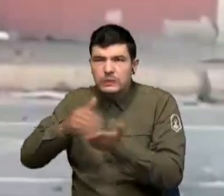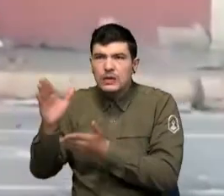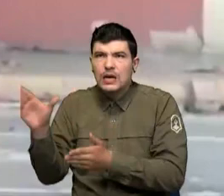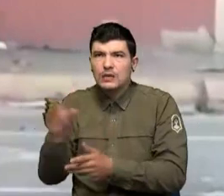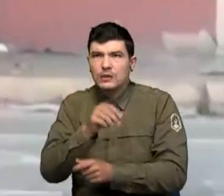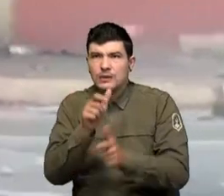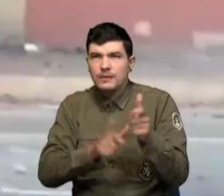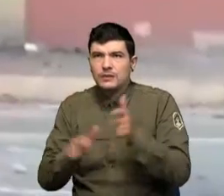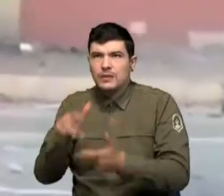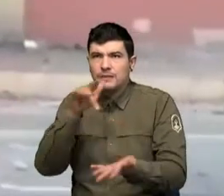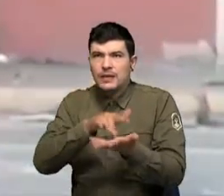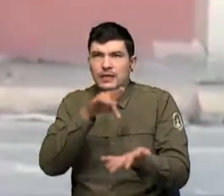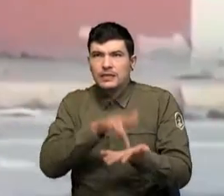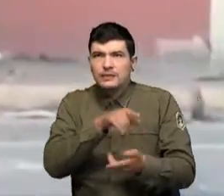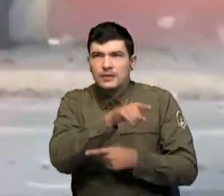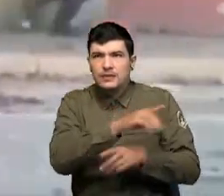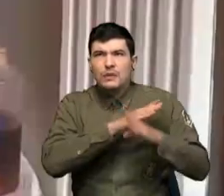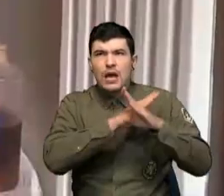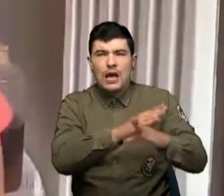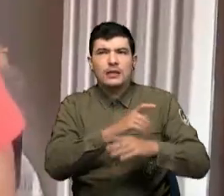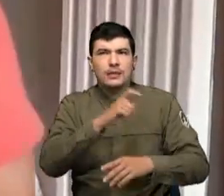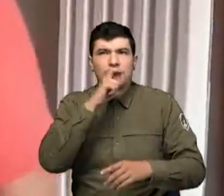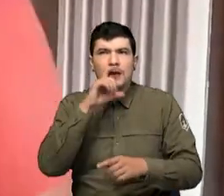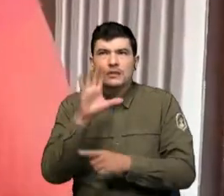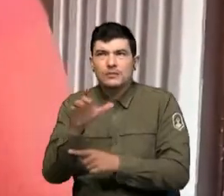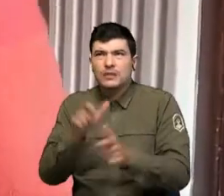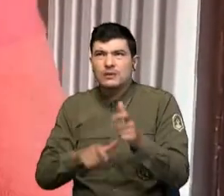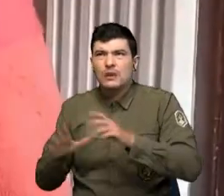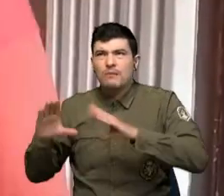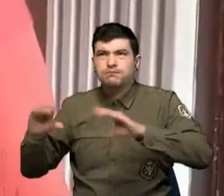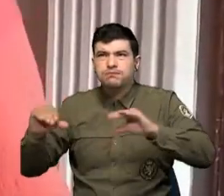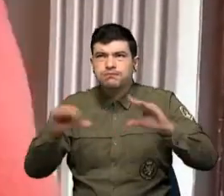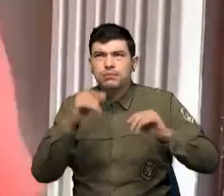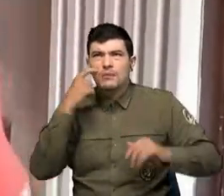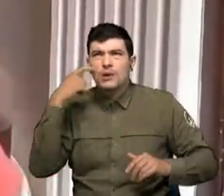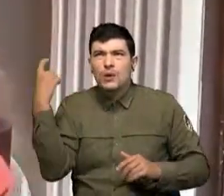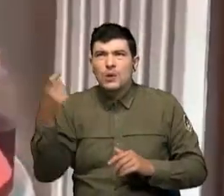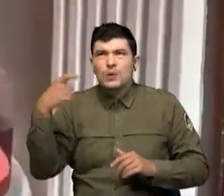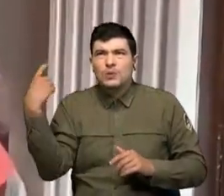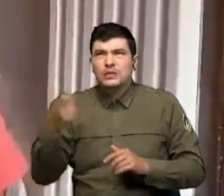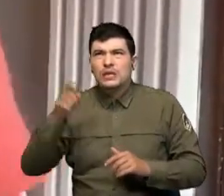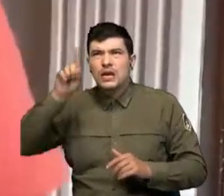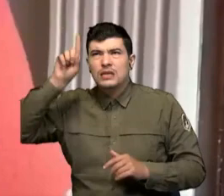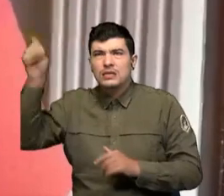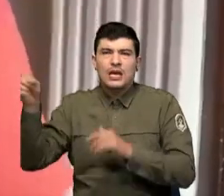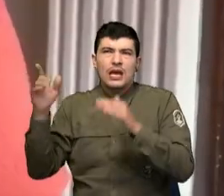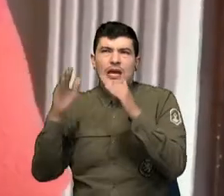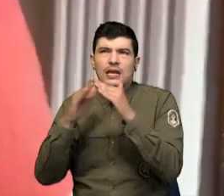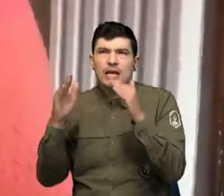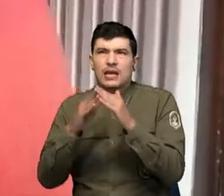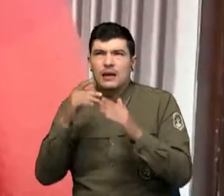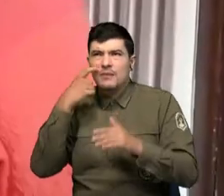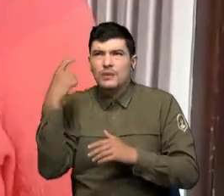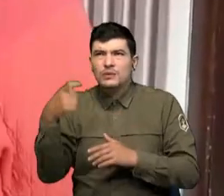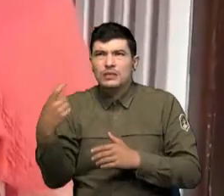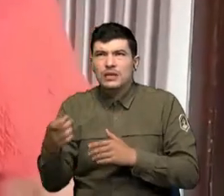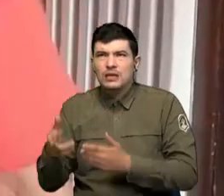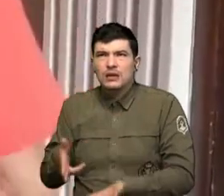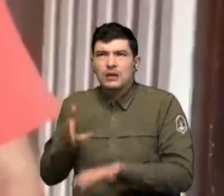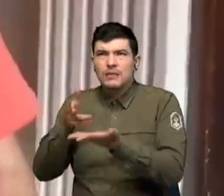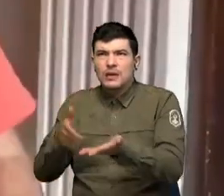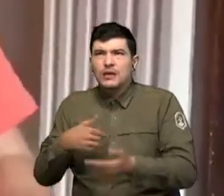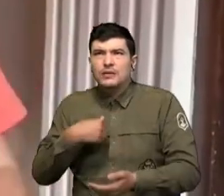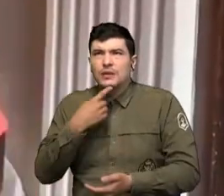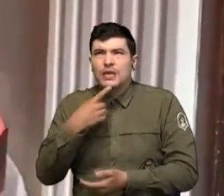las protestas en contra de Maduro. Mandaron colchones al piso, buscaron arriba el apartamento arriba, buscando las pistolas. Yo le dije,